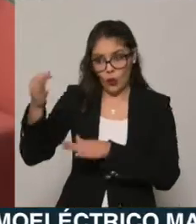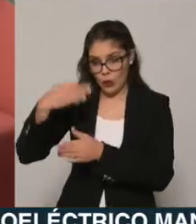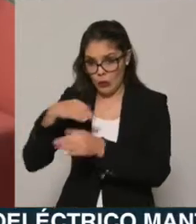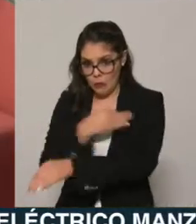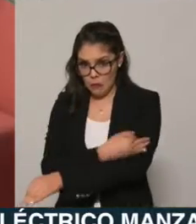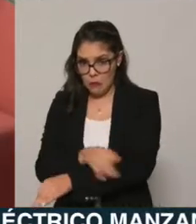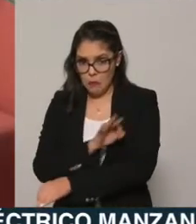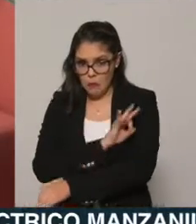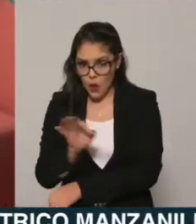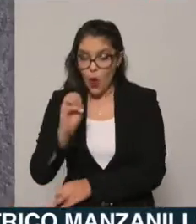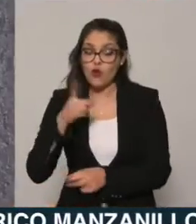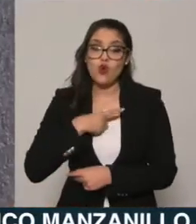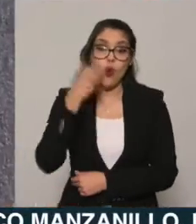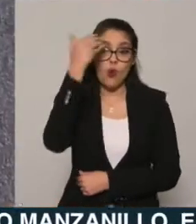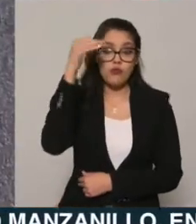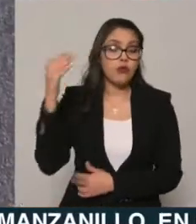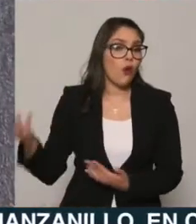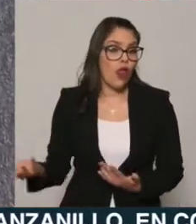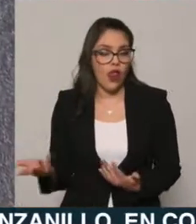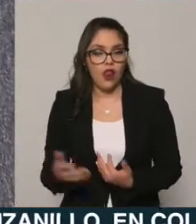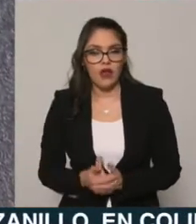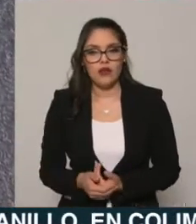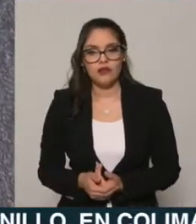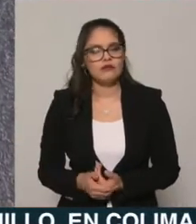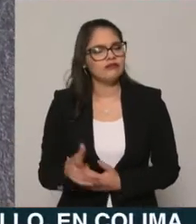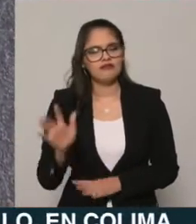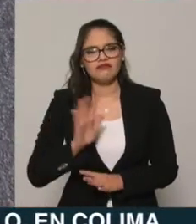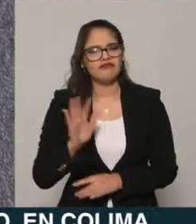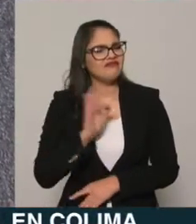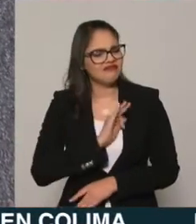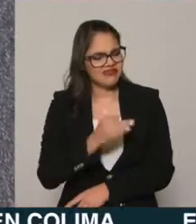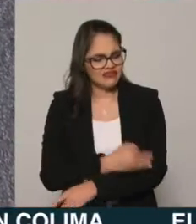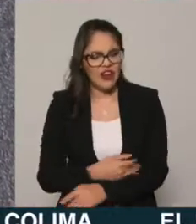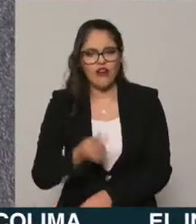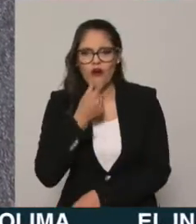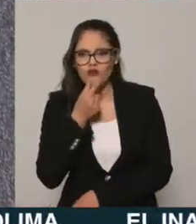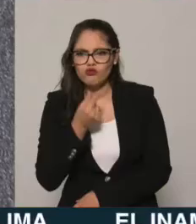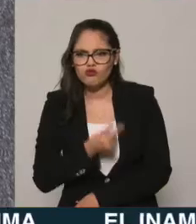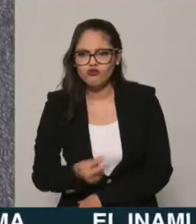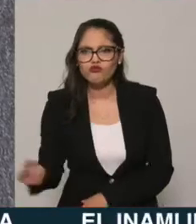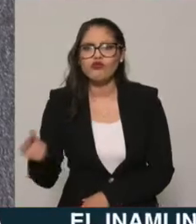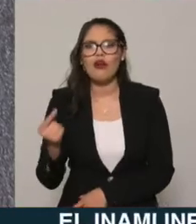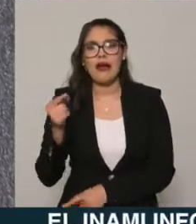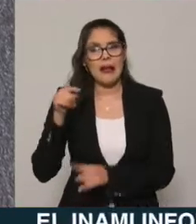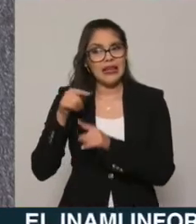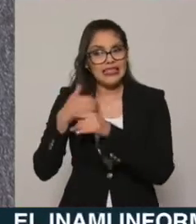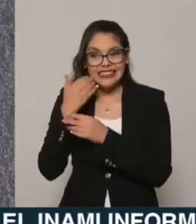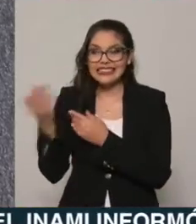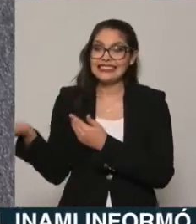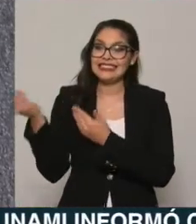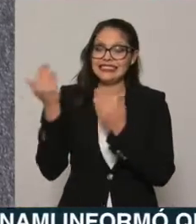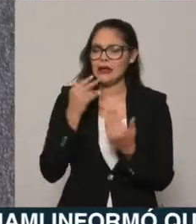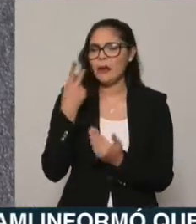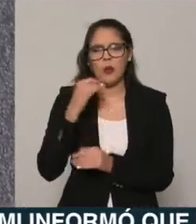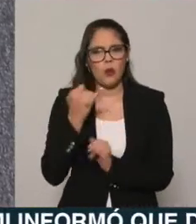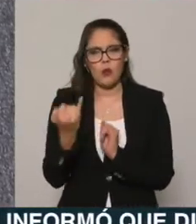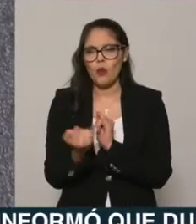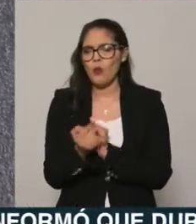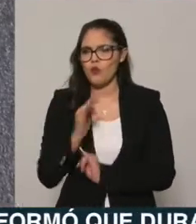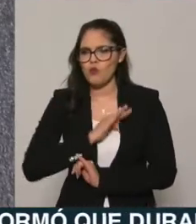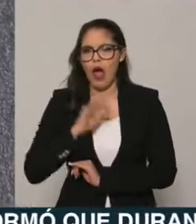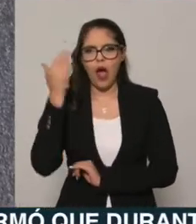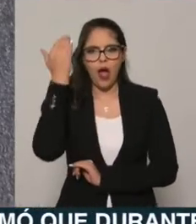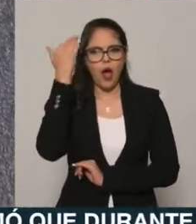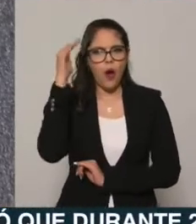familia, público infantil? ¿Para quién? Para toda la familia. Busca principalmente atraer a audiencias infantiles, pero sí es una obra que